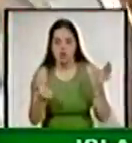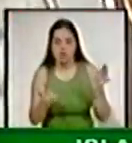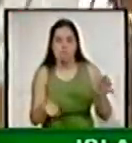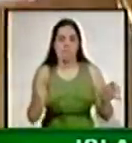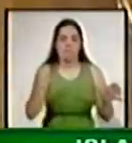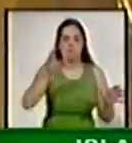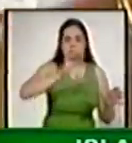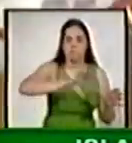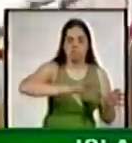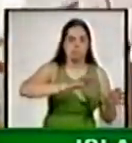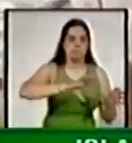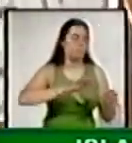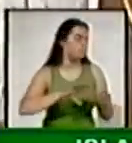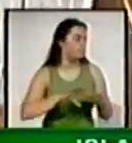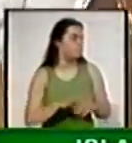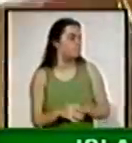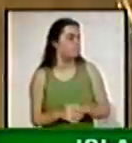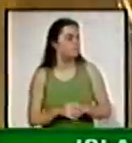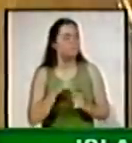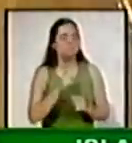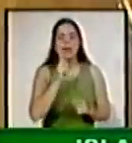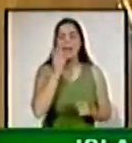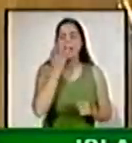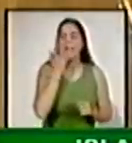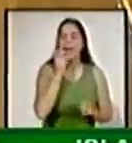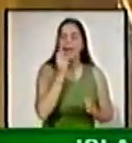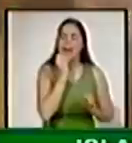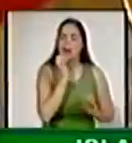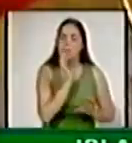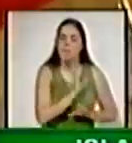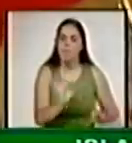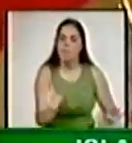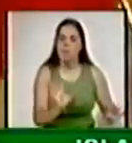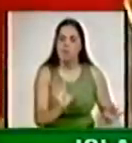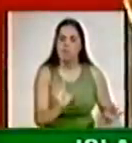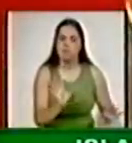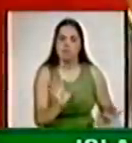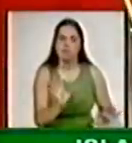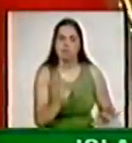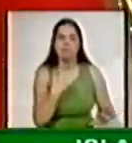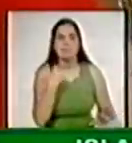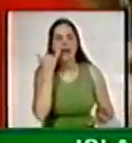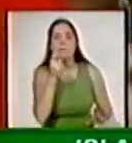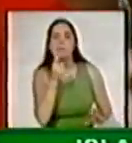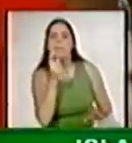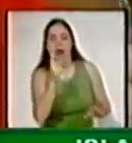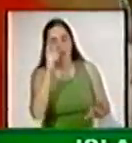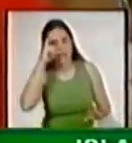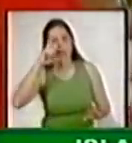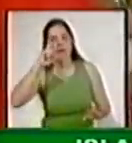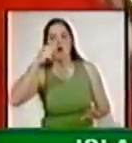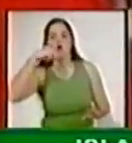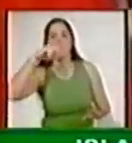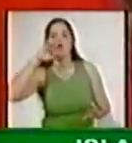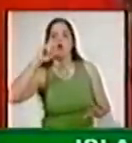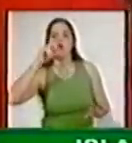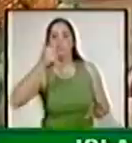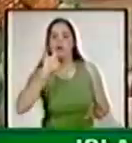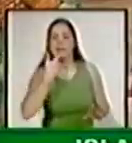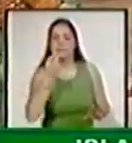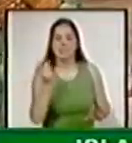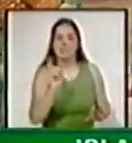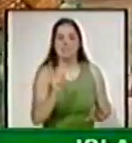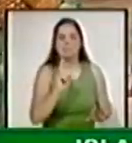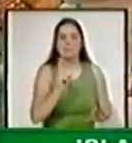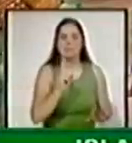ahí. Está hermoso este merengue. Entonces, ¿qué no se dice economas, no? Cocineras. ¿Pero por qué eso